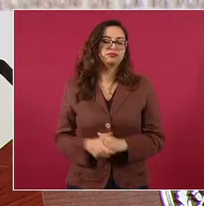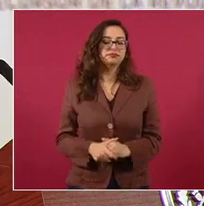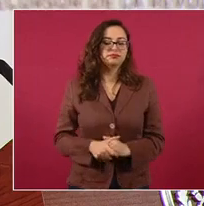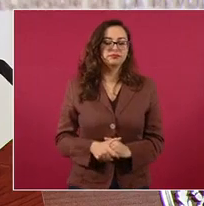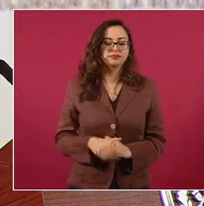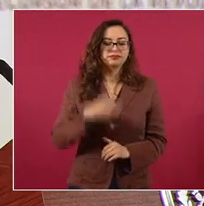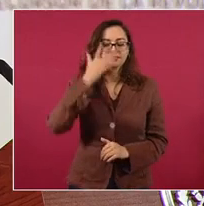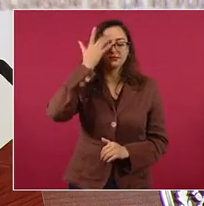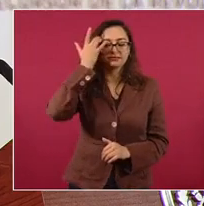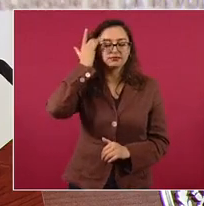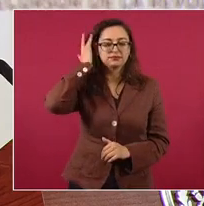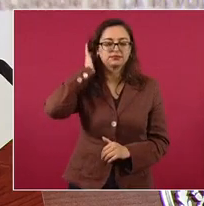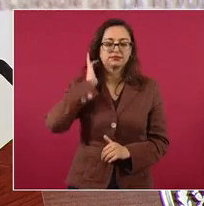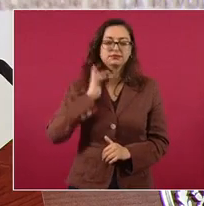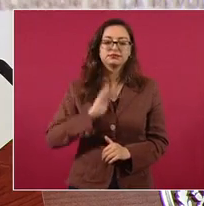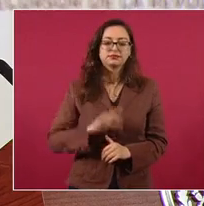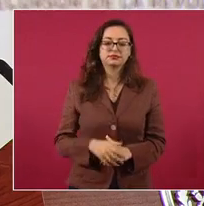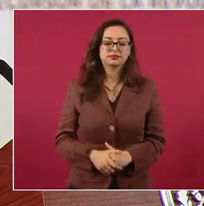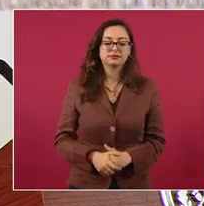en Houston.